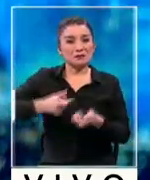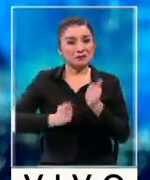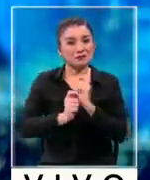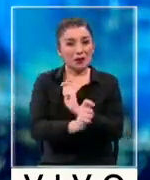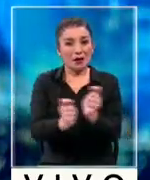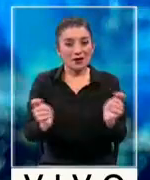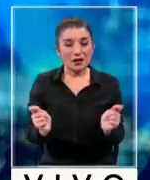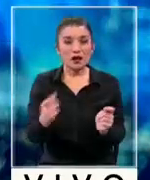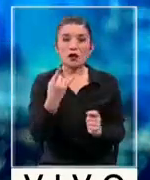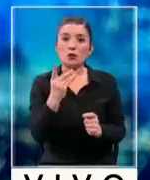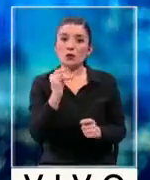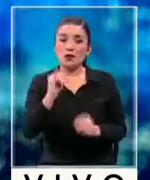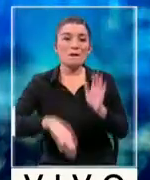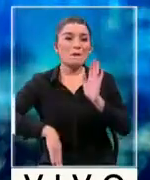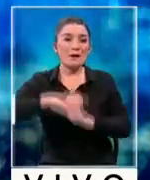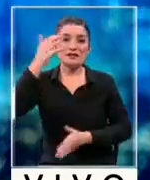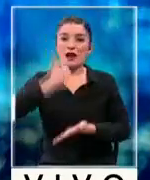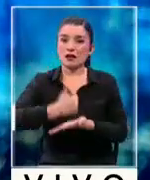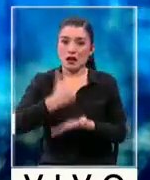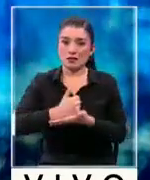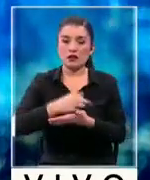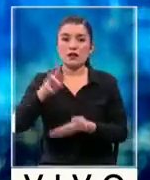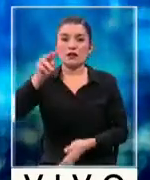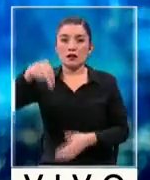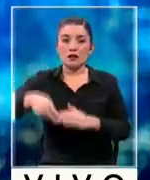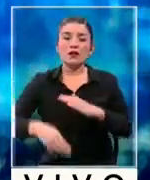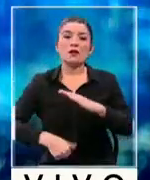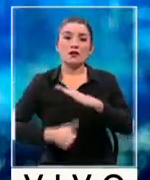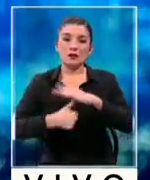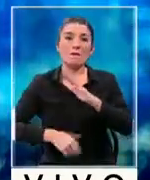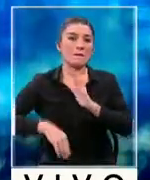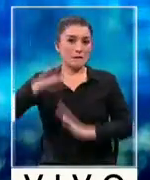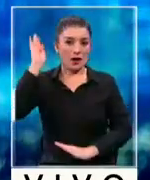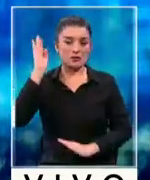alcaldes, Renovación Nacional fue el que escogió más concejales, muy por sobre los que eligieron los otros partidos.